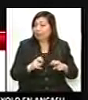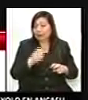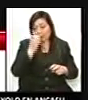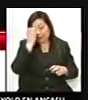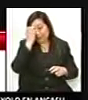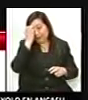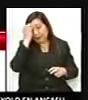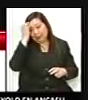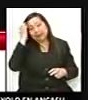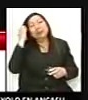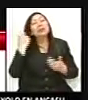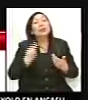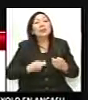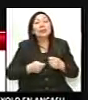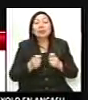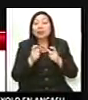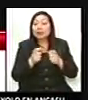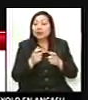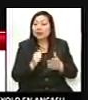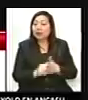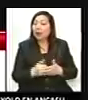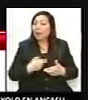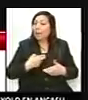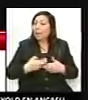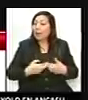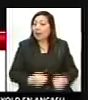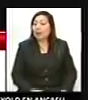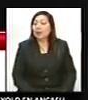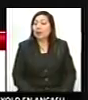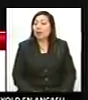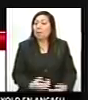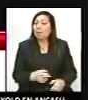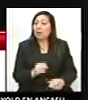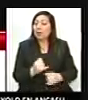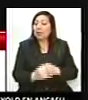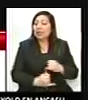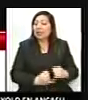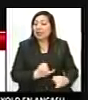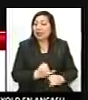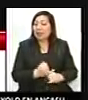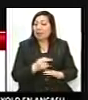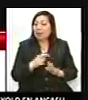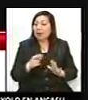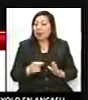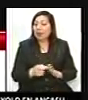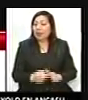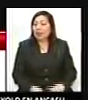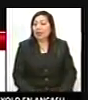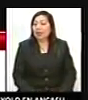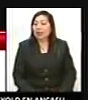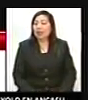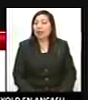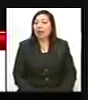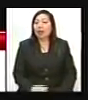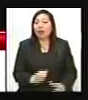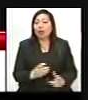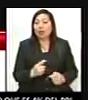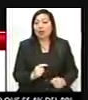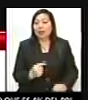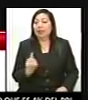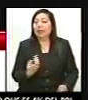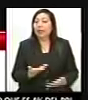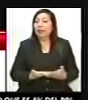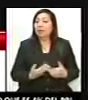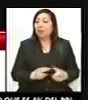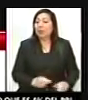la realización de una acción de control al proceso de licitación pública internacional del proyecto por parte de la Contraloría General de la